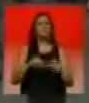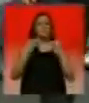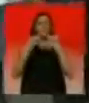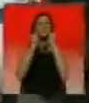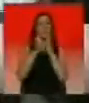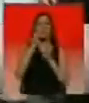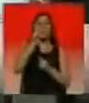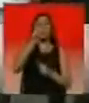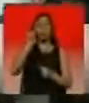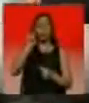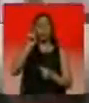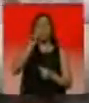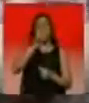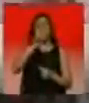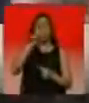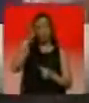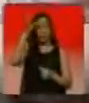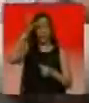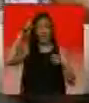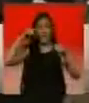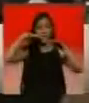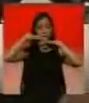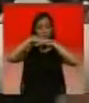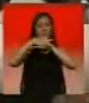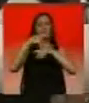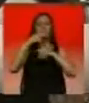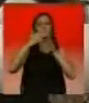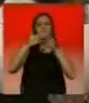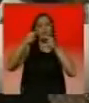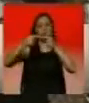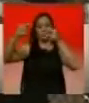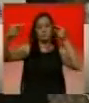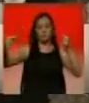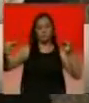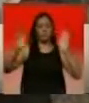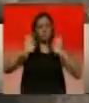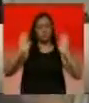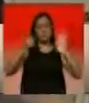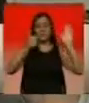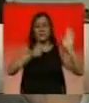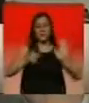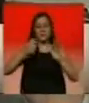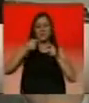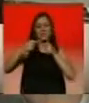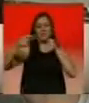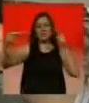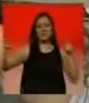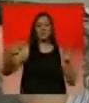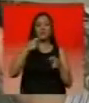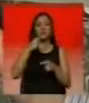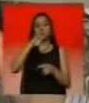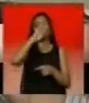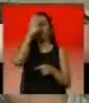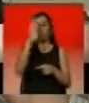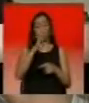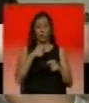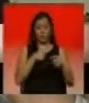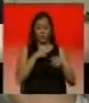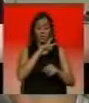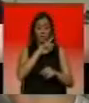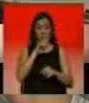Guillermo Lasso, en Creo, prefieren marcar diferencias ideológicas con las seis. Históricamente el Partido Social Cristiano